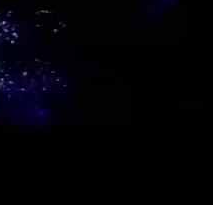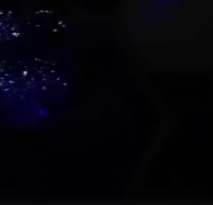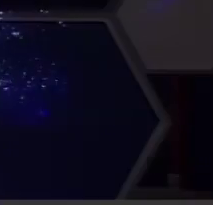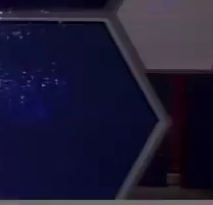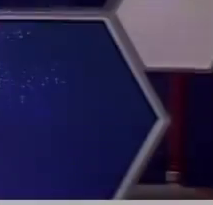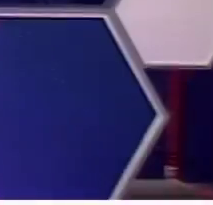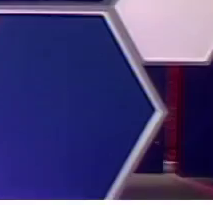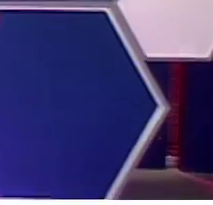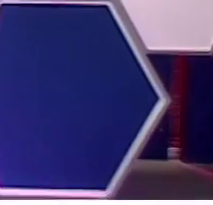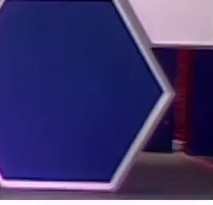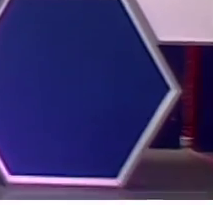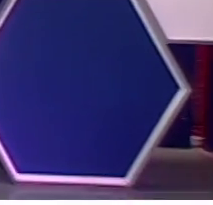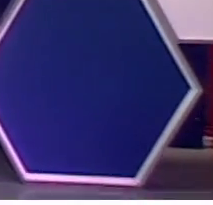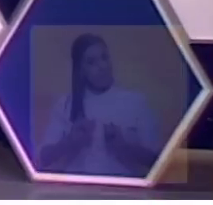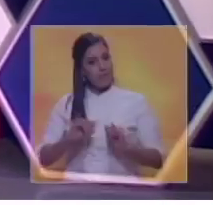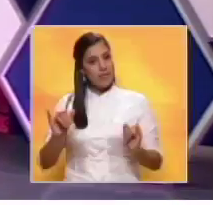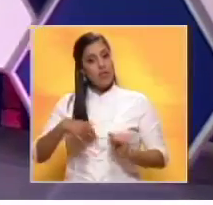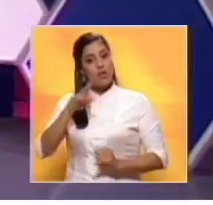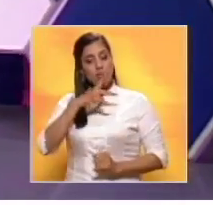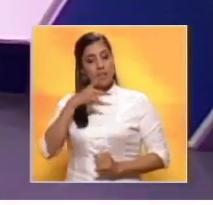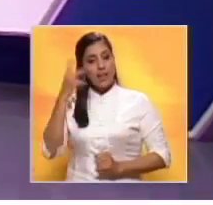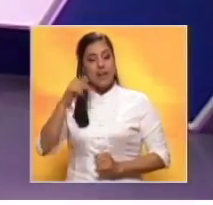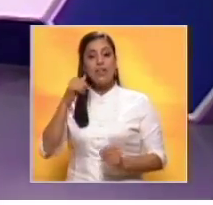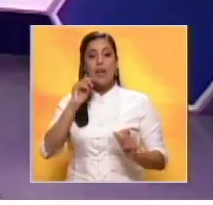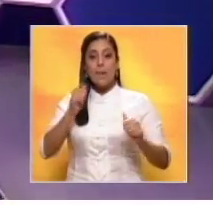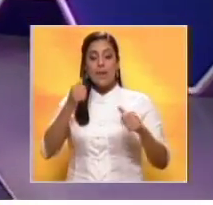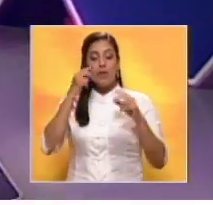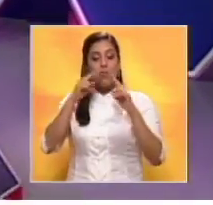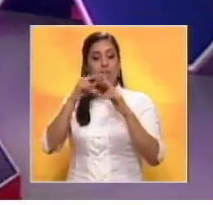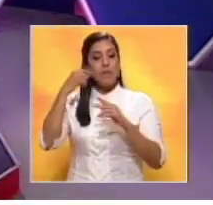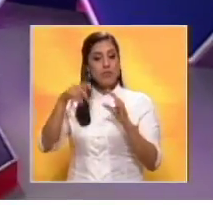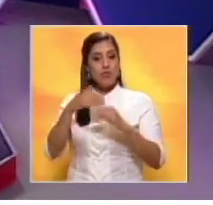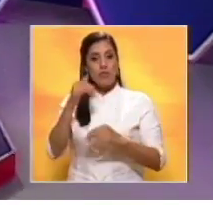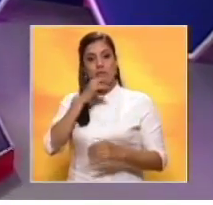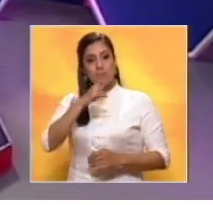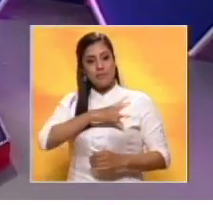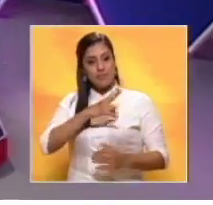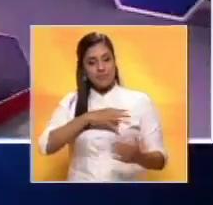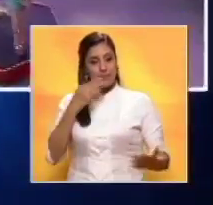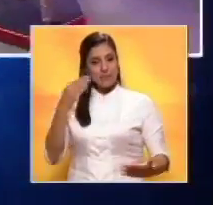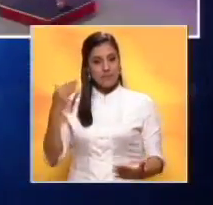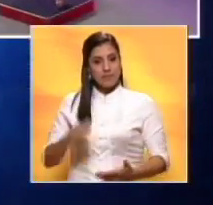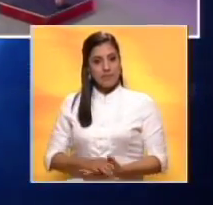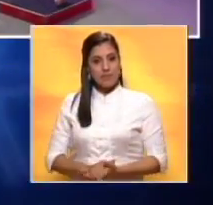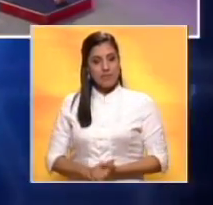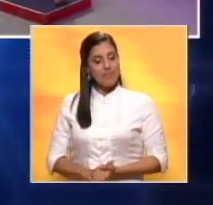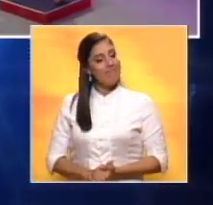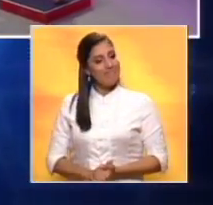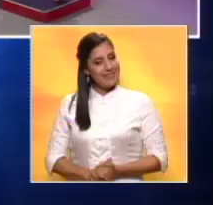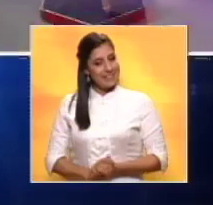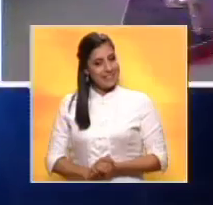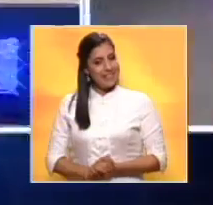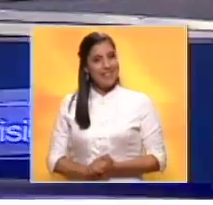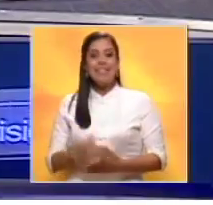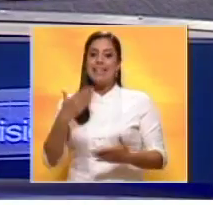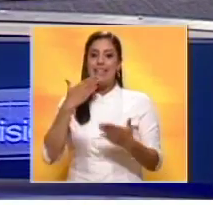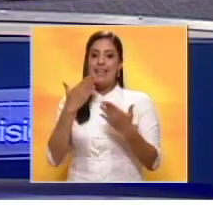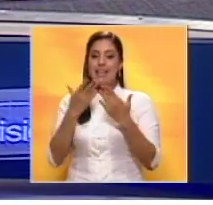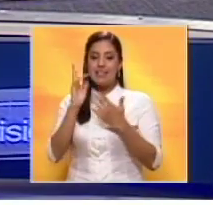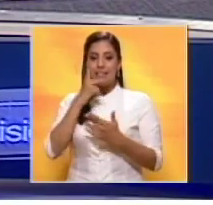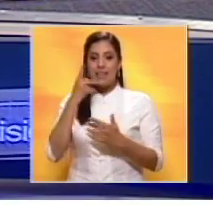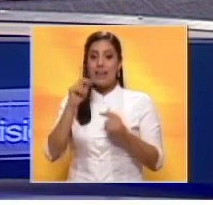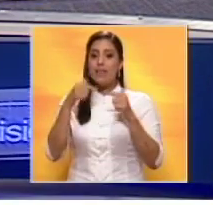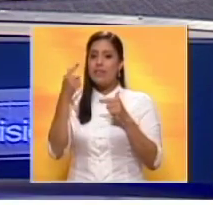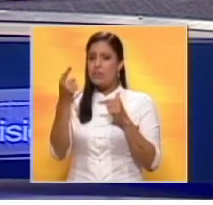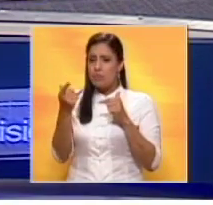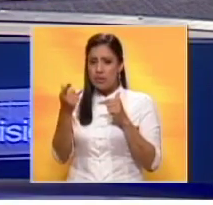de dónde. Así llegamos al final. Soy Carelis Cuadros y los espero en una próxima emisión de Estrenos y Estrellas por su noticiero Venevisión. Gracias, Carielis.